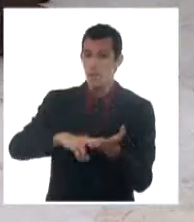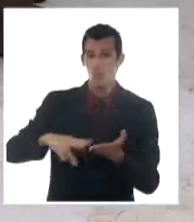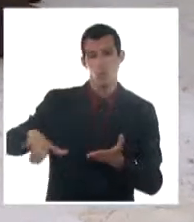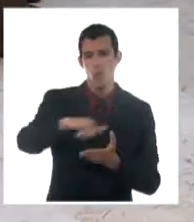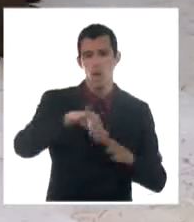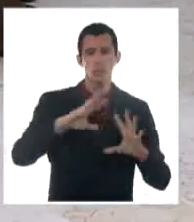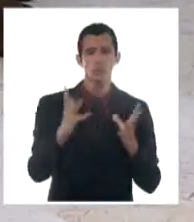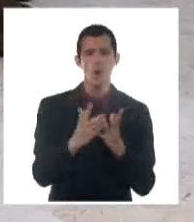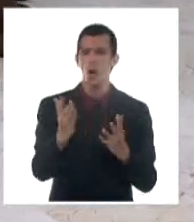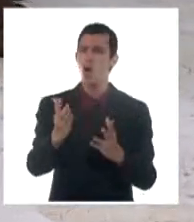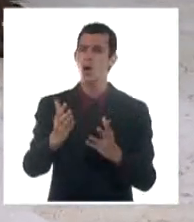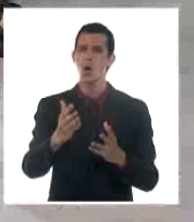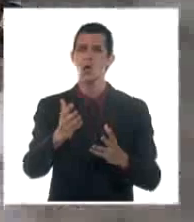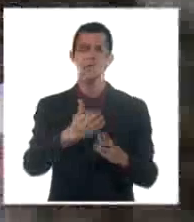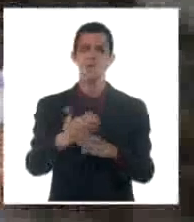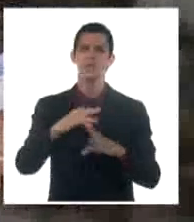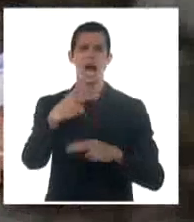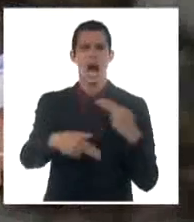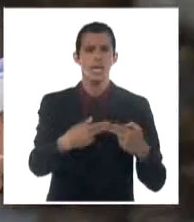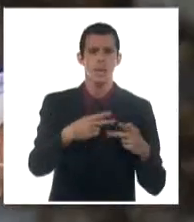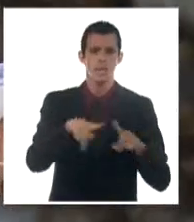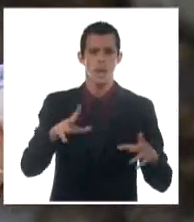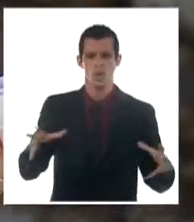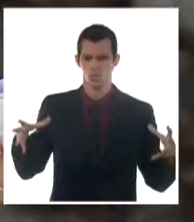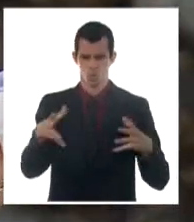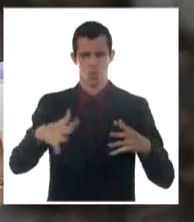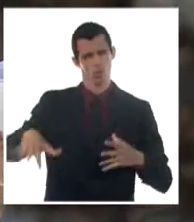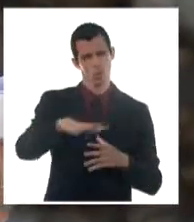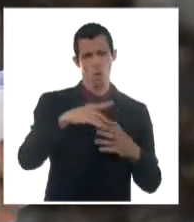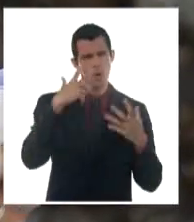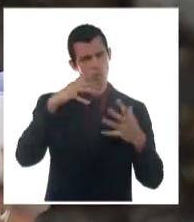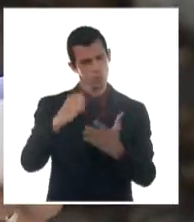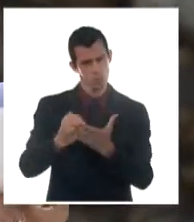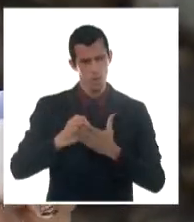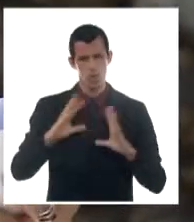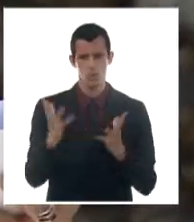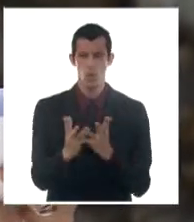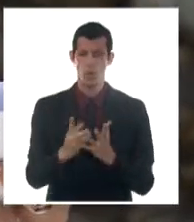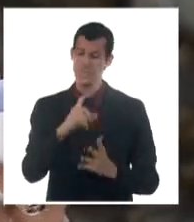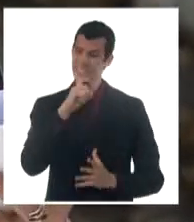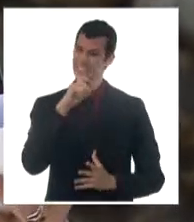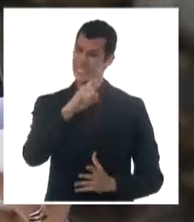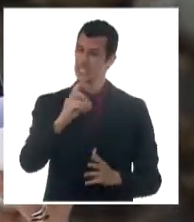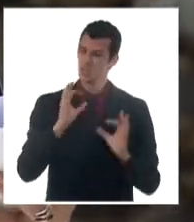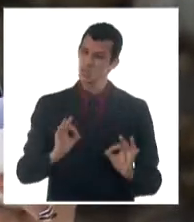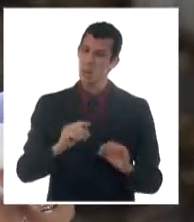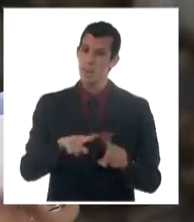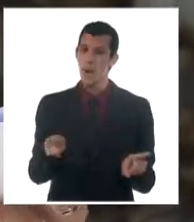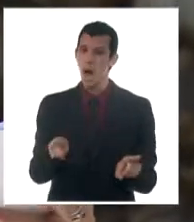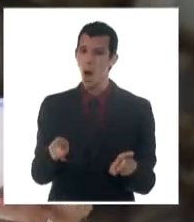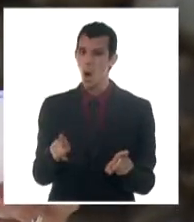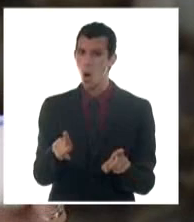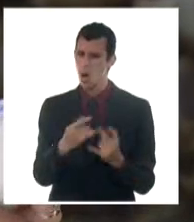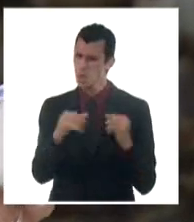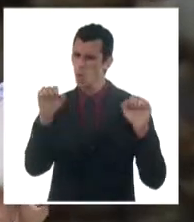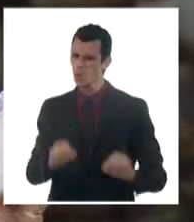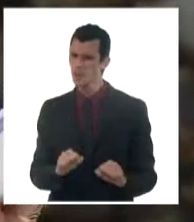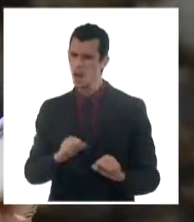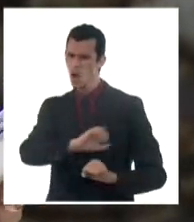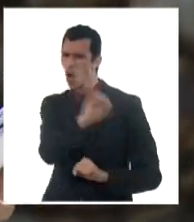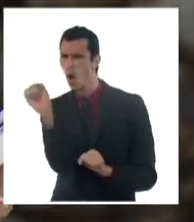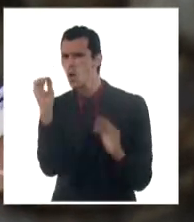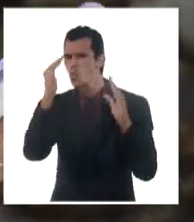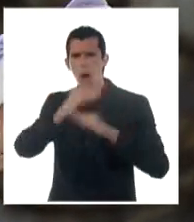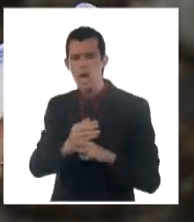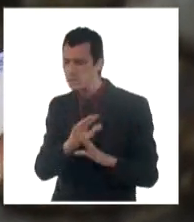estudiantes. Son grandes los retos, pero ninguno imposible para un pueblo como el nuestro, encabezado por nuestro glorioso